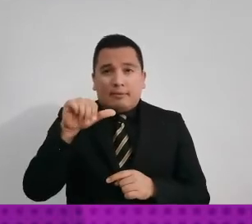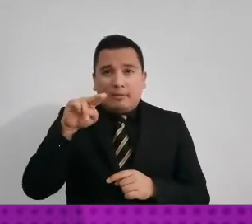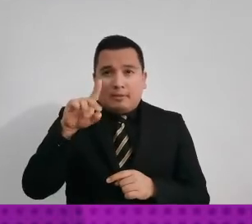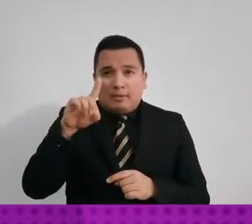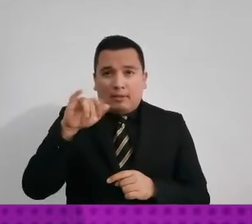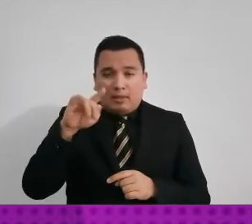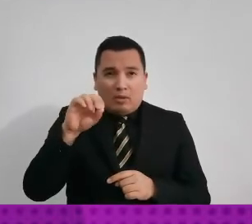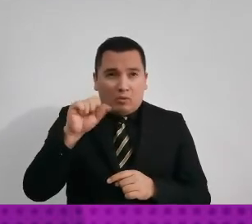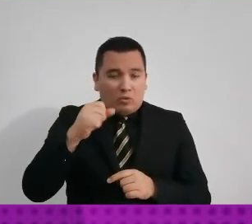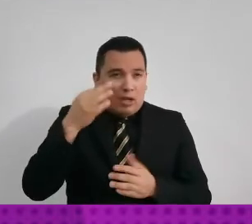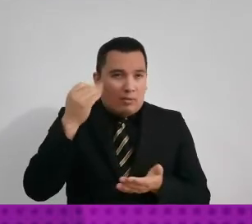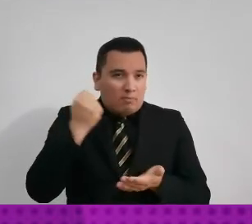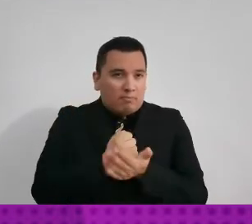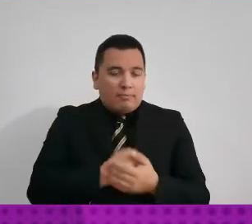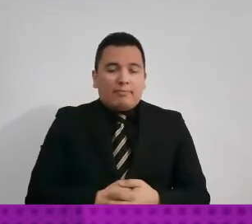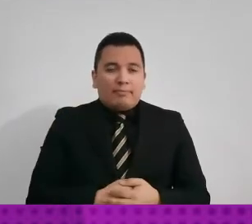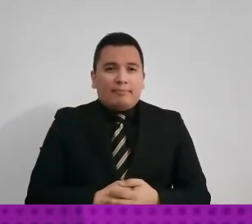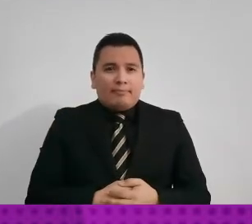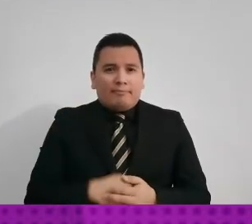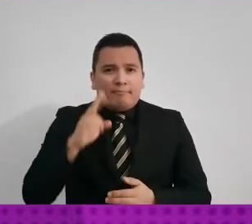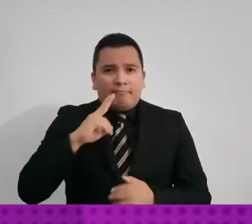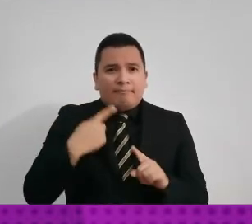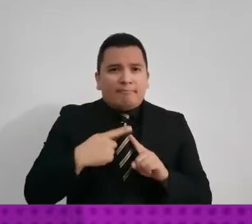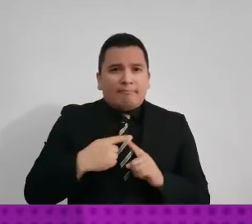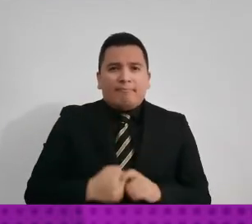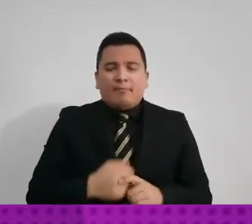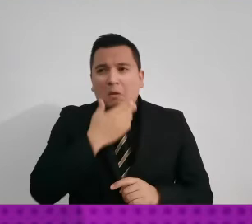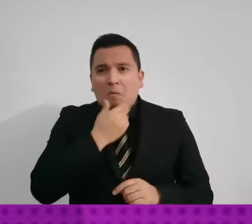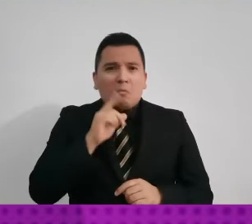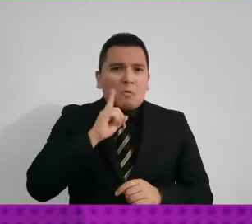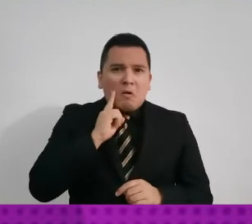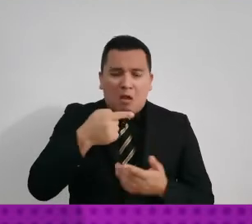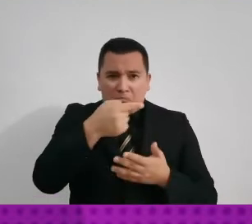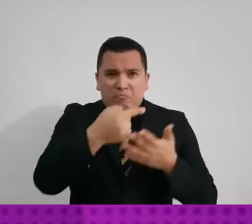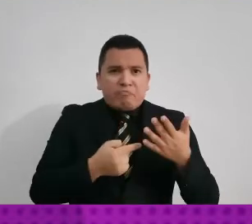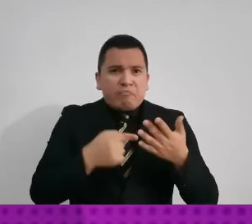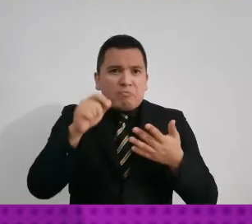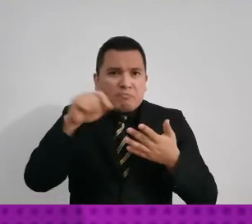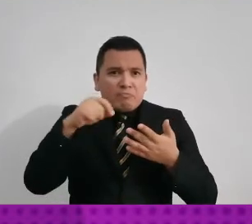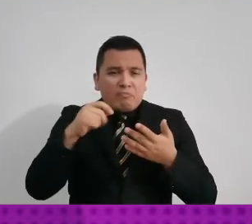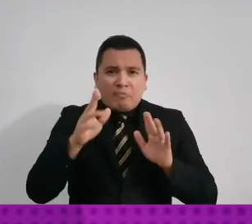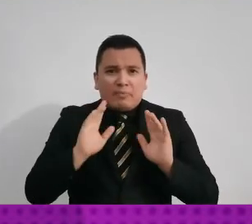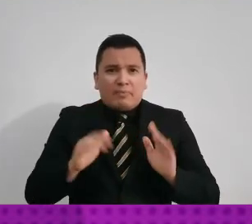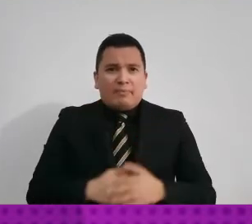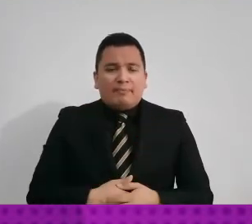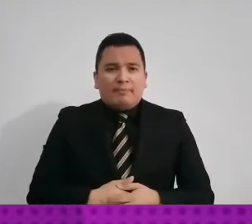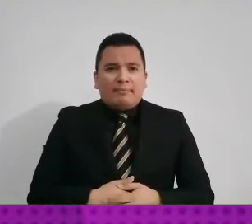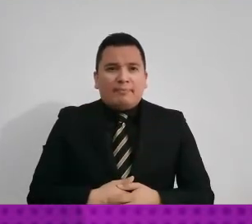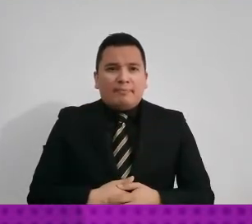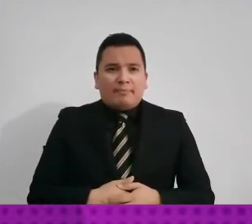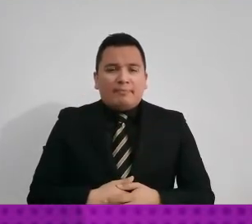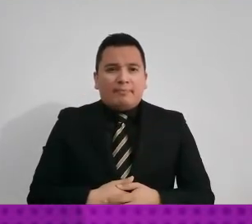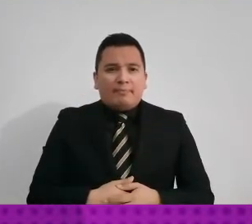las candidaturas que han resultado procedentes, es decir, cuáles son las y los candidatos que han cumplido con todos